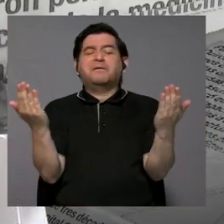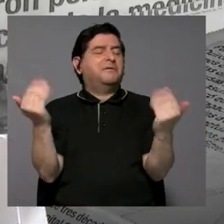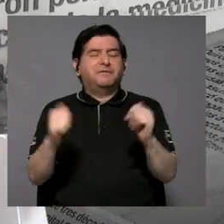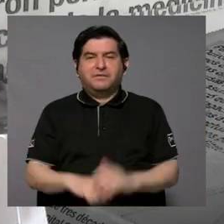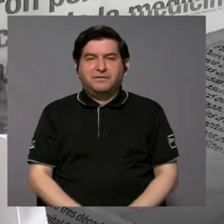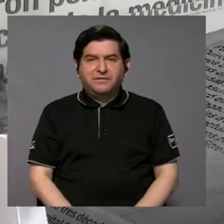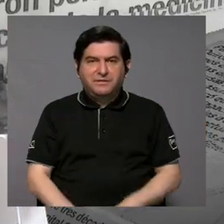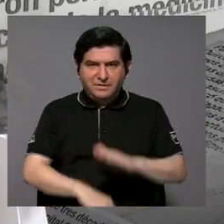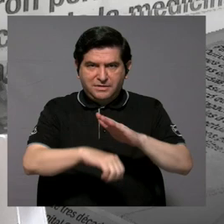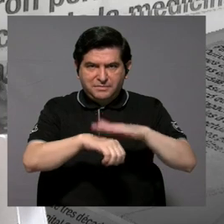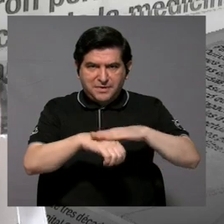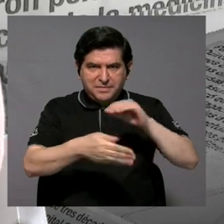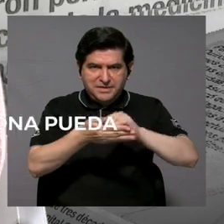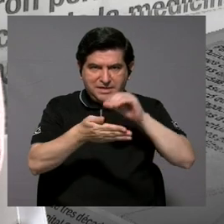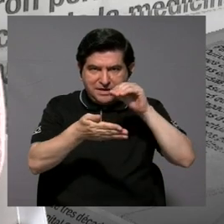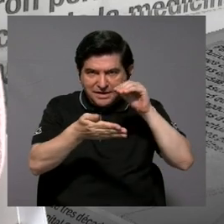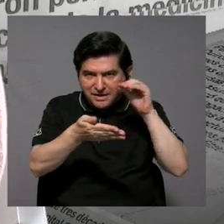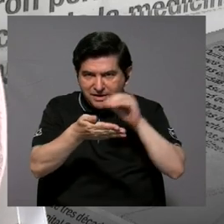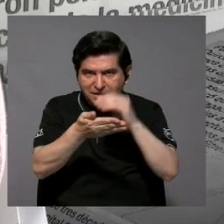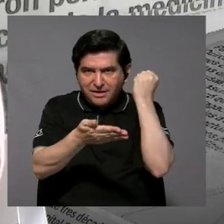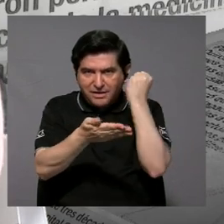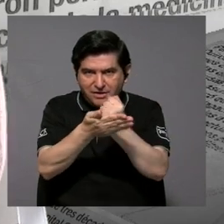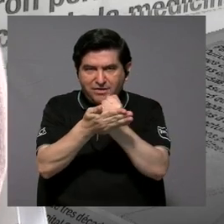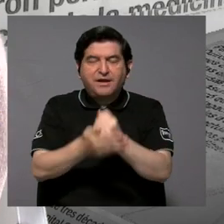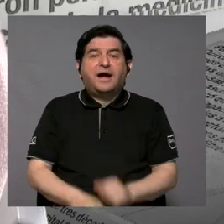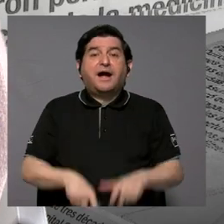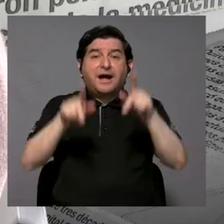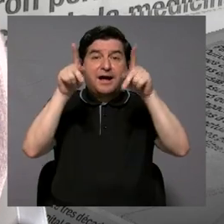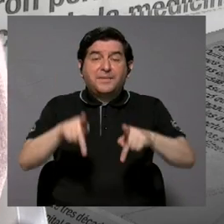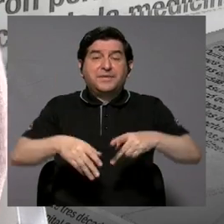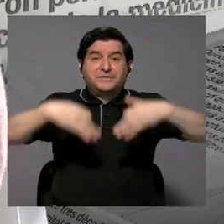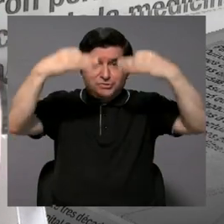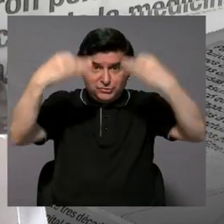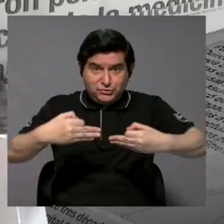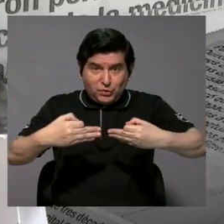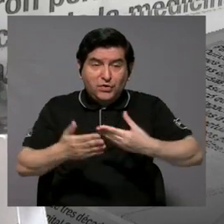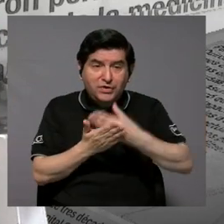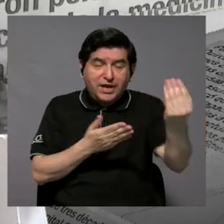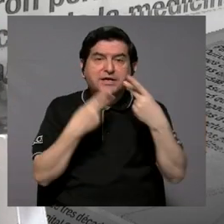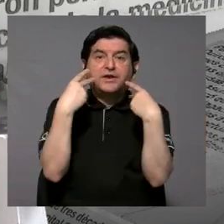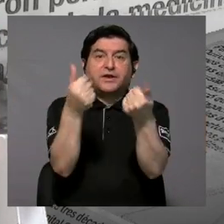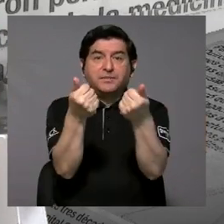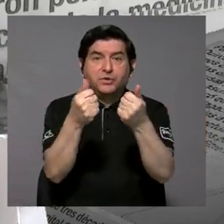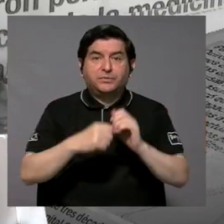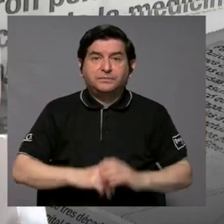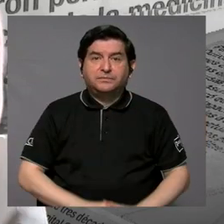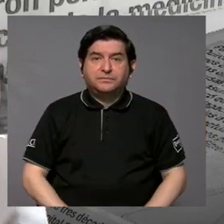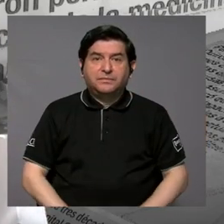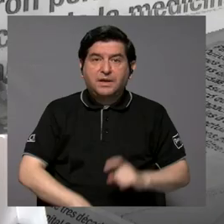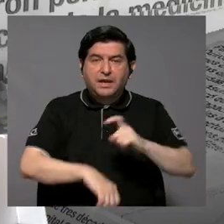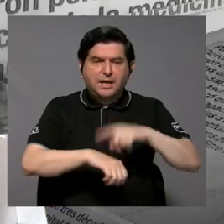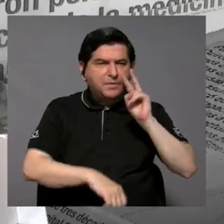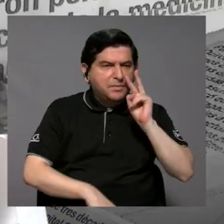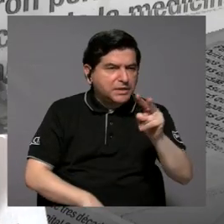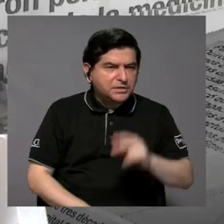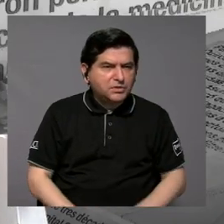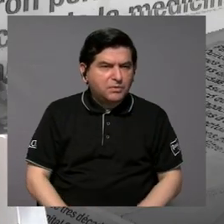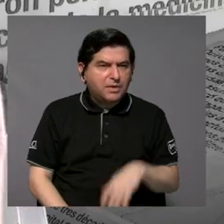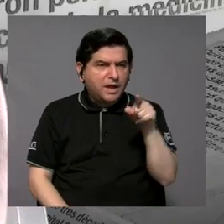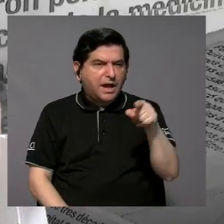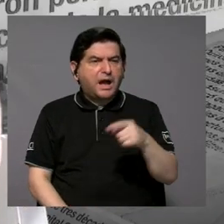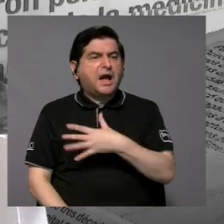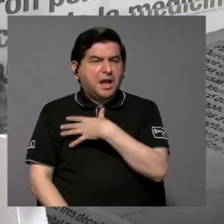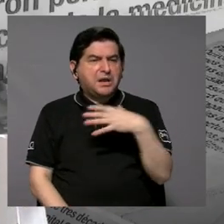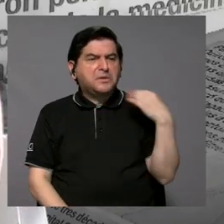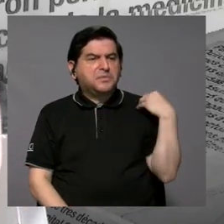¿Qué es lo que permite el etiquetado frontal? Que la persona pueda tomar decisiones de compra rápido. En el momento usted ve y decide, este es el